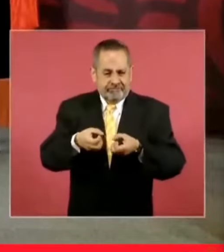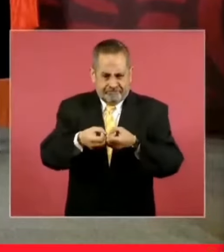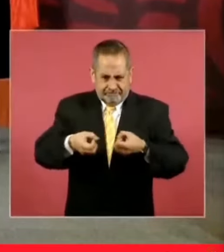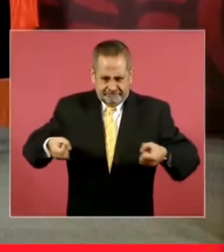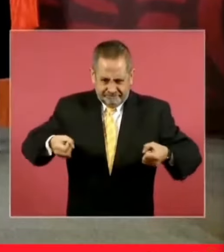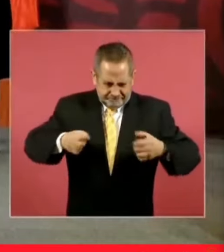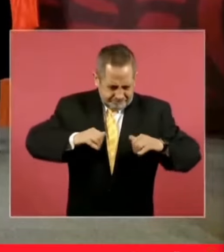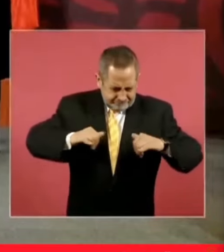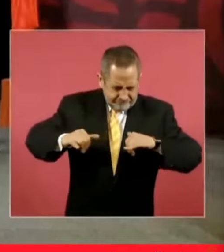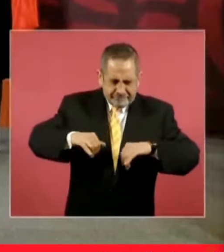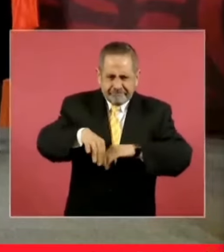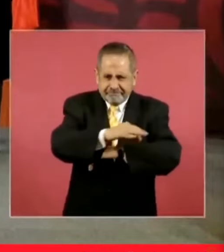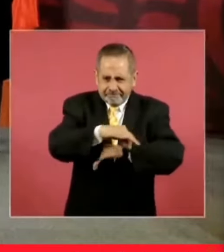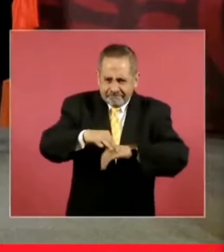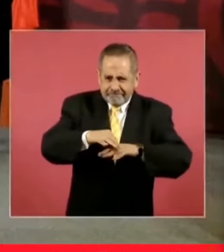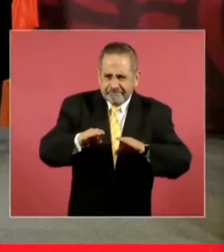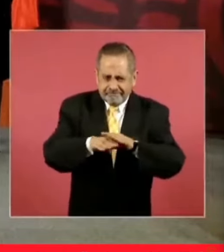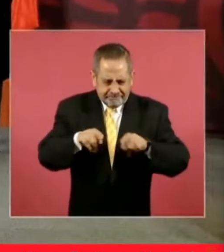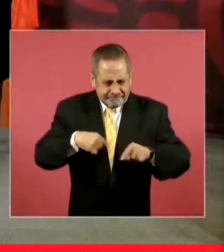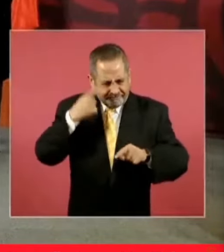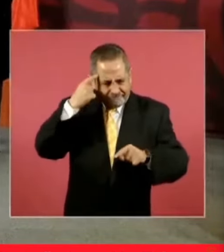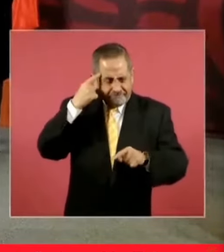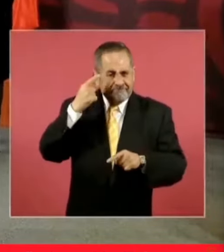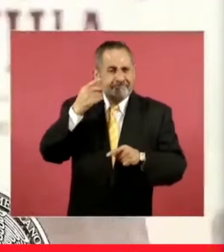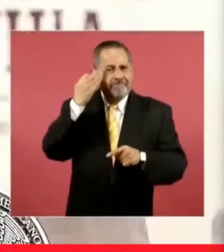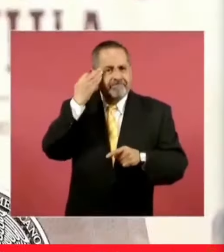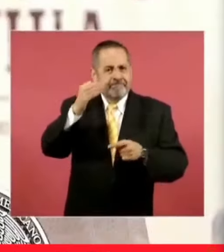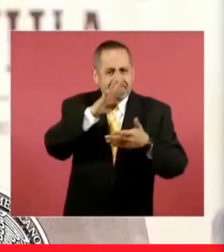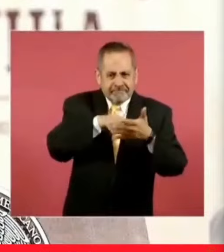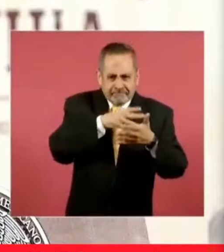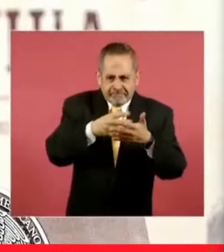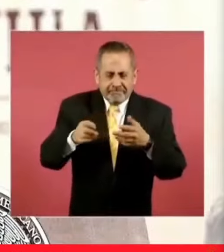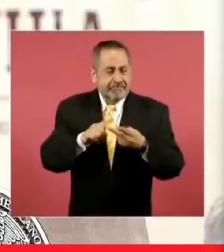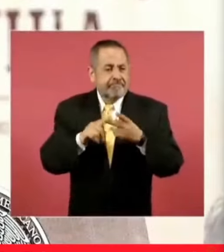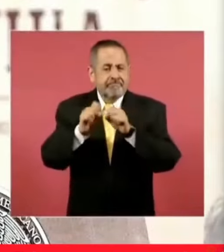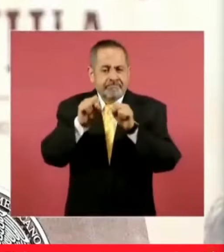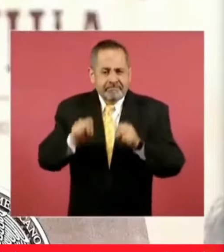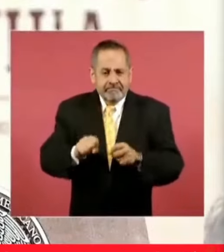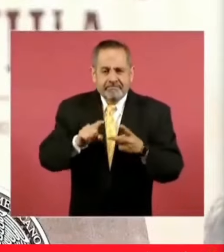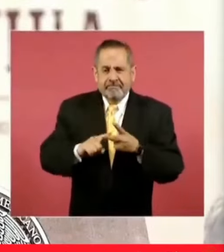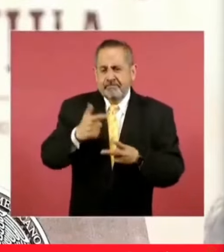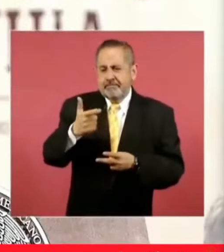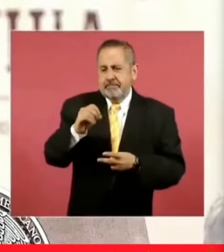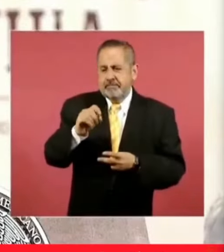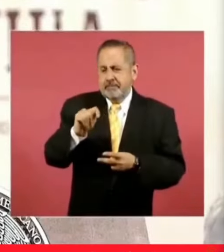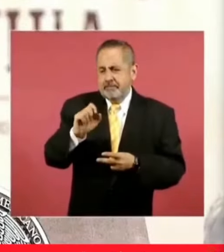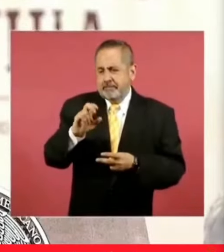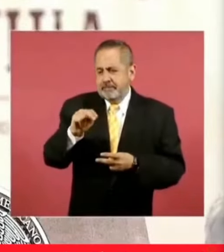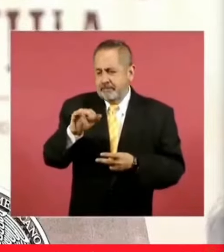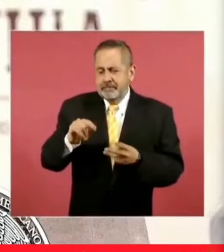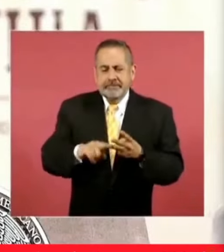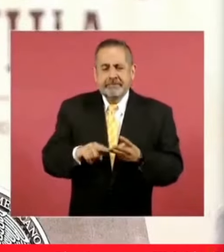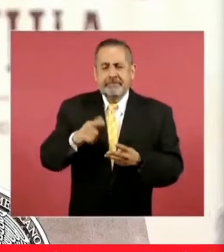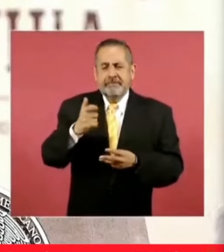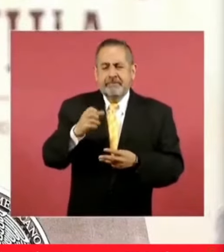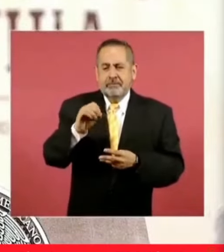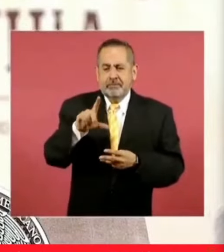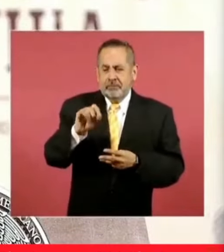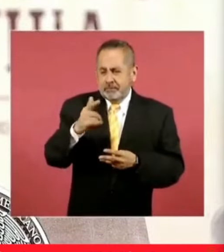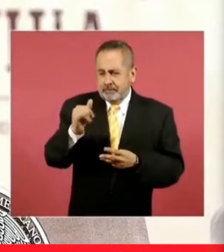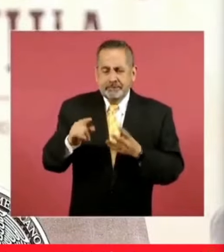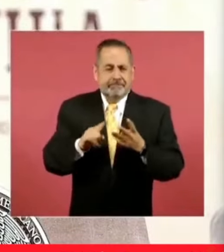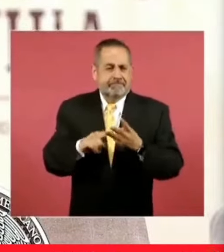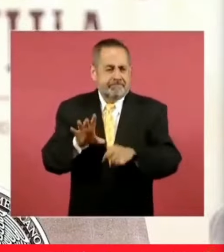lo que es la programación, sistemas, la geología, la geotecnia, la ingeniería mecánica,